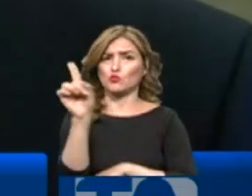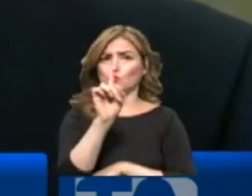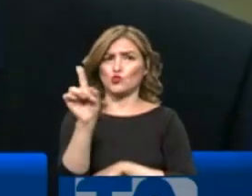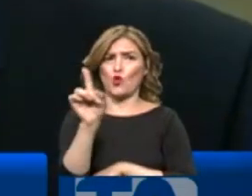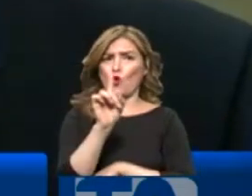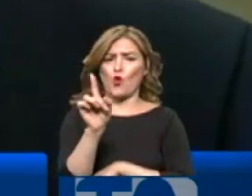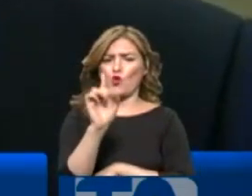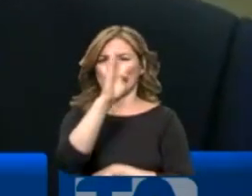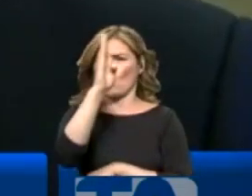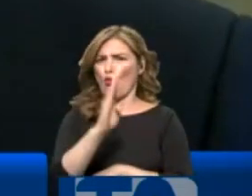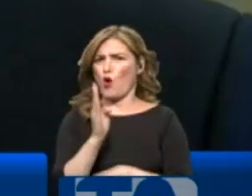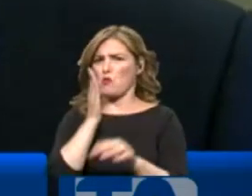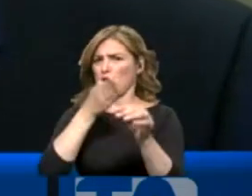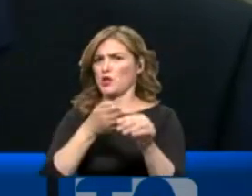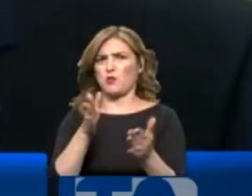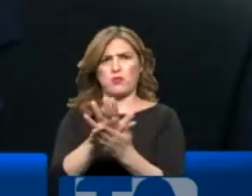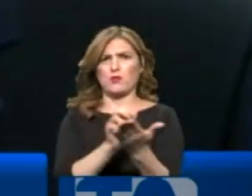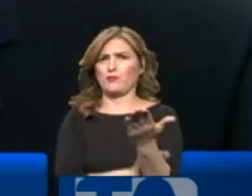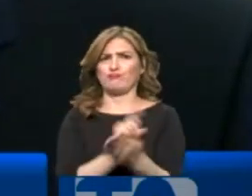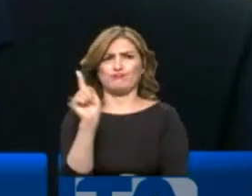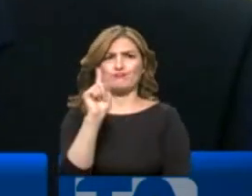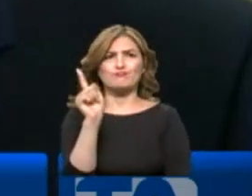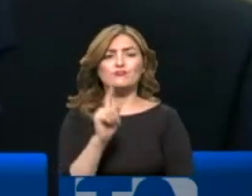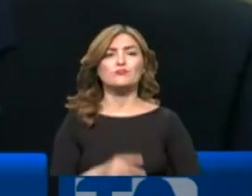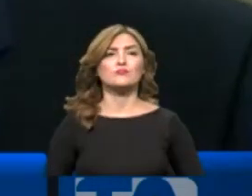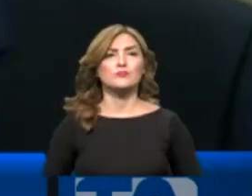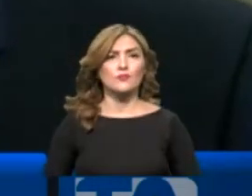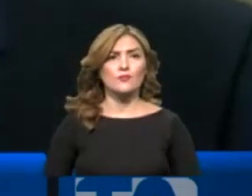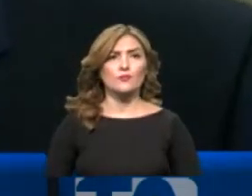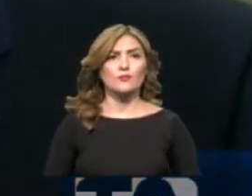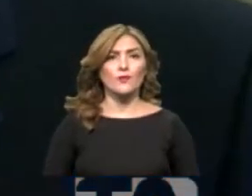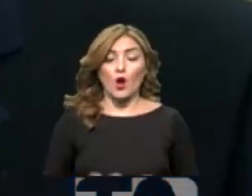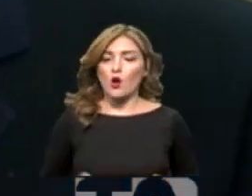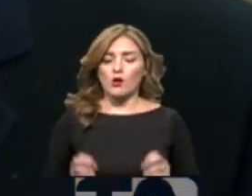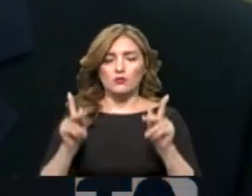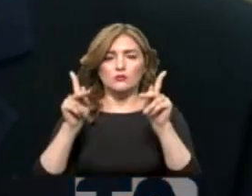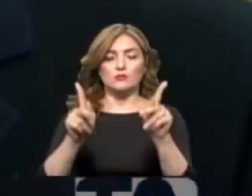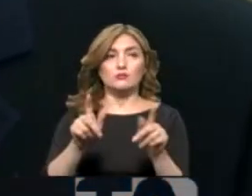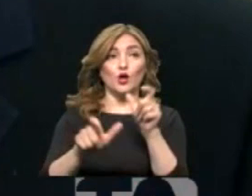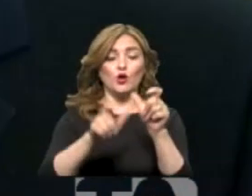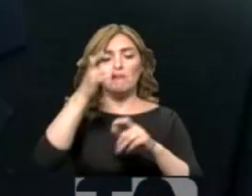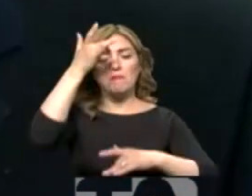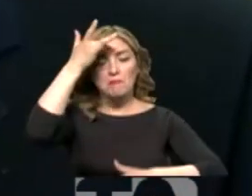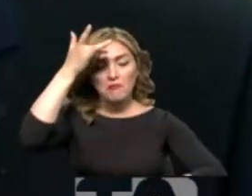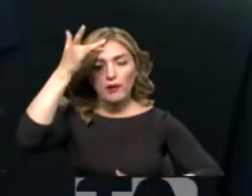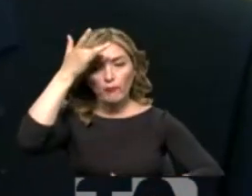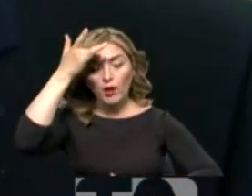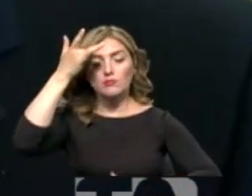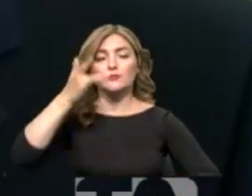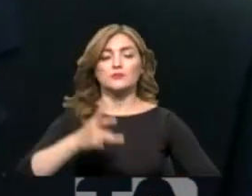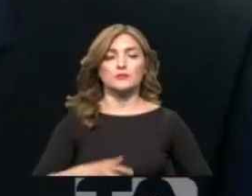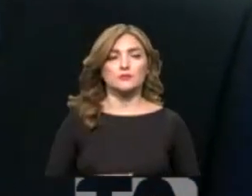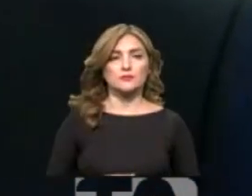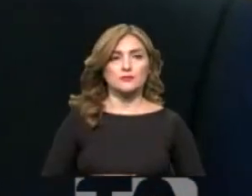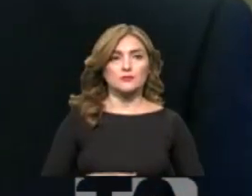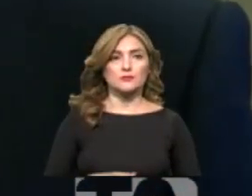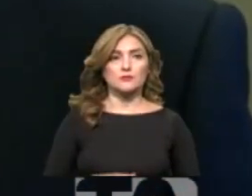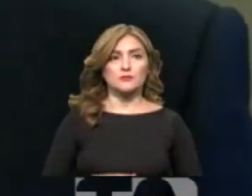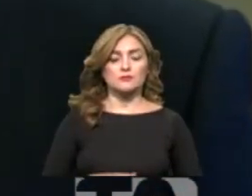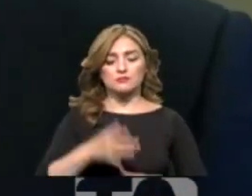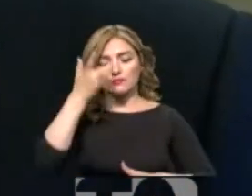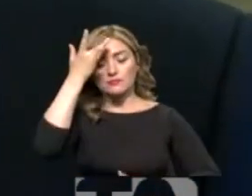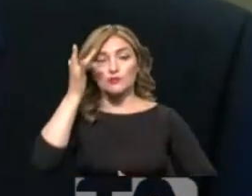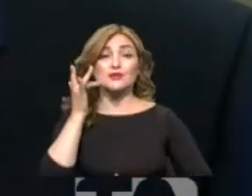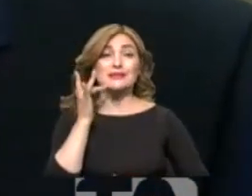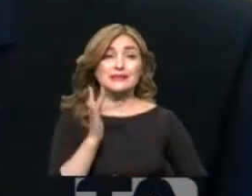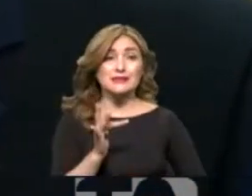cannabis, nunca ha sido el objetivo eso, sino que simplemente dar la oportunidad para que pacientes que generalmente tienen enfermedades